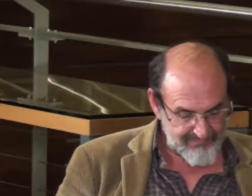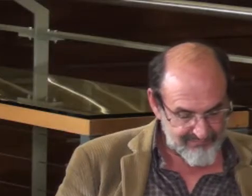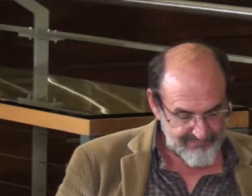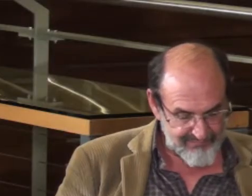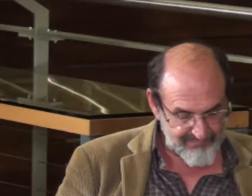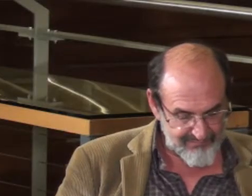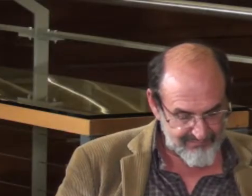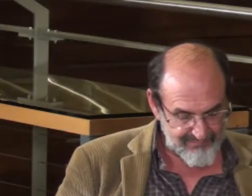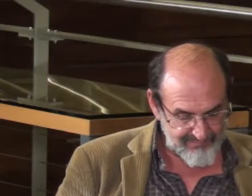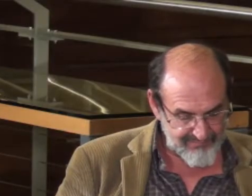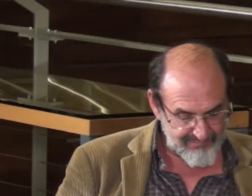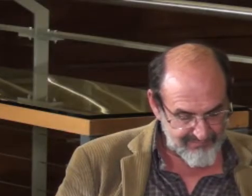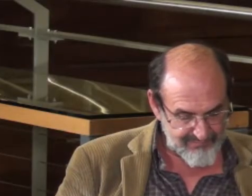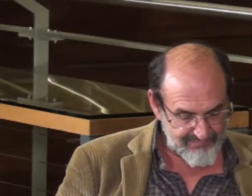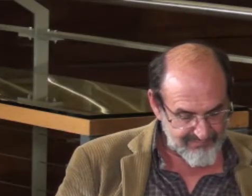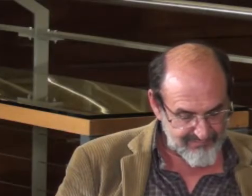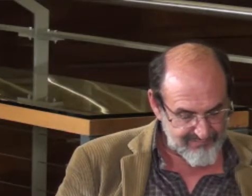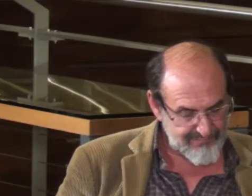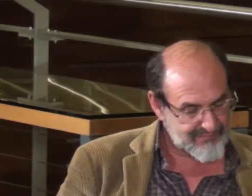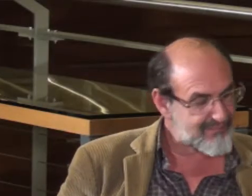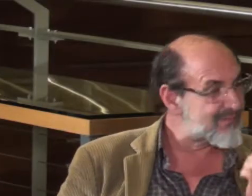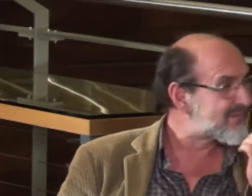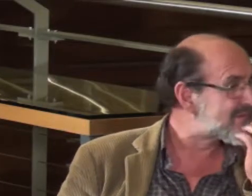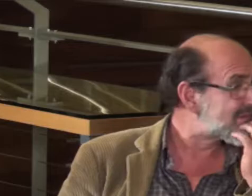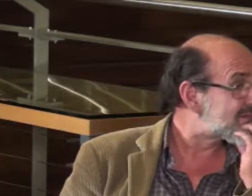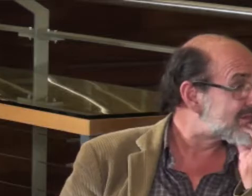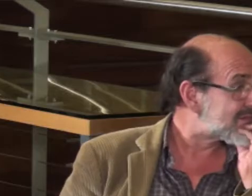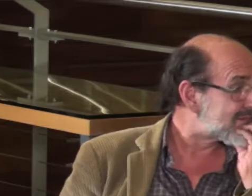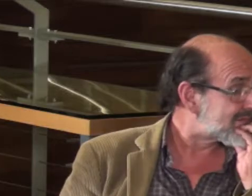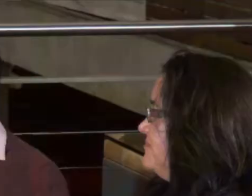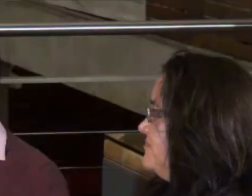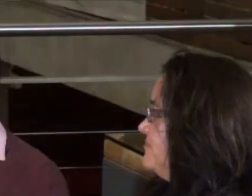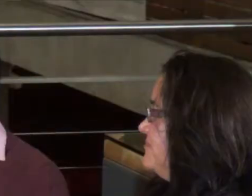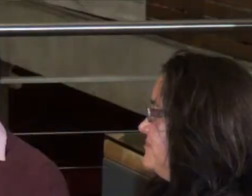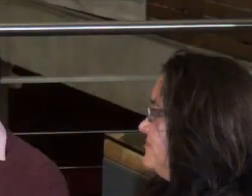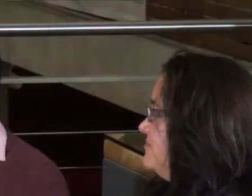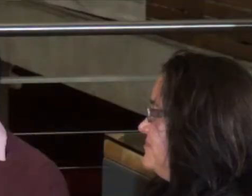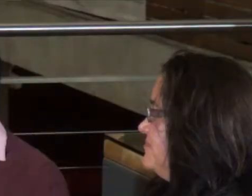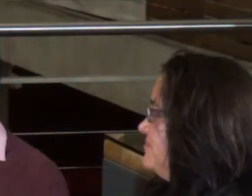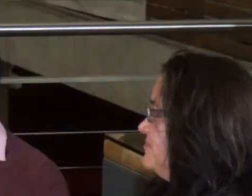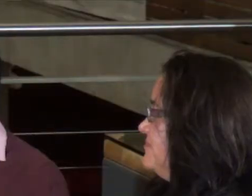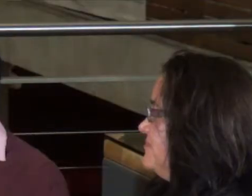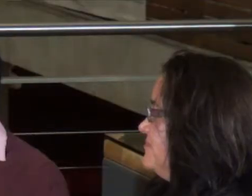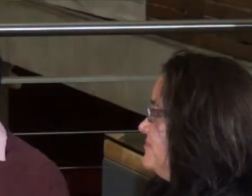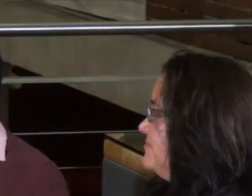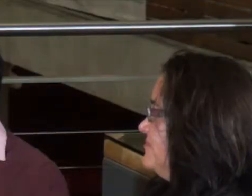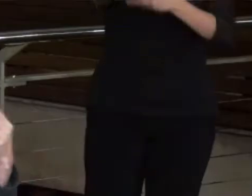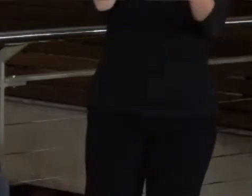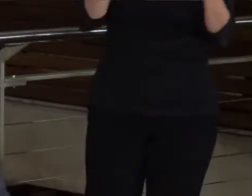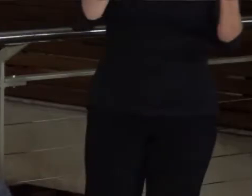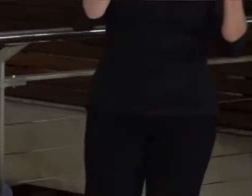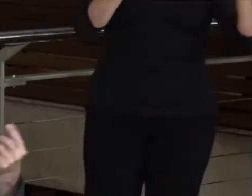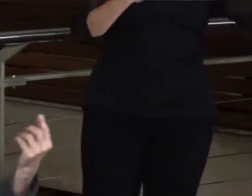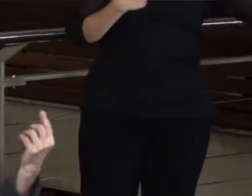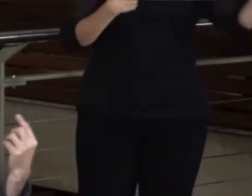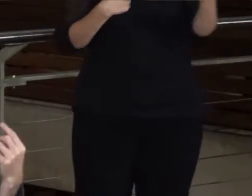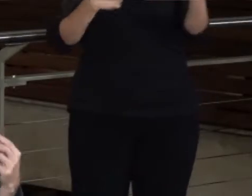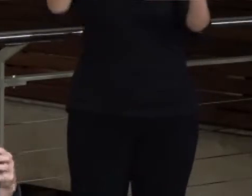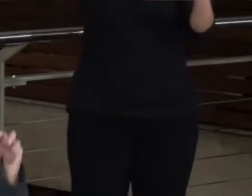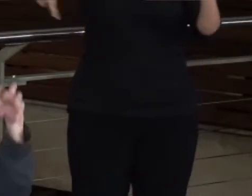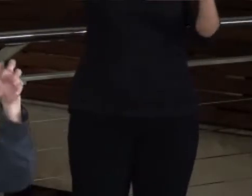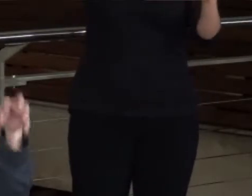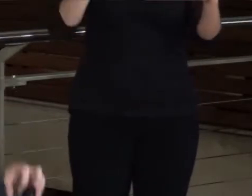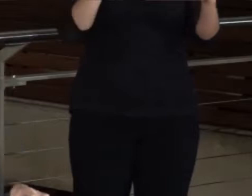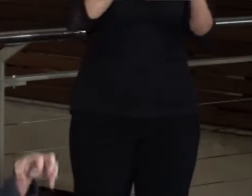y se convierten en grandes grandes faros de luz para todo lo que los rodea y se hace un fractal de eso